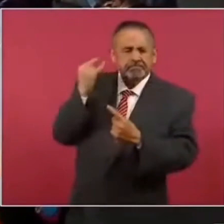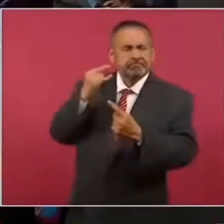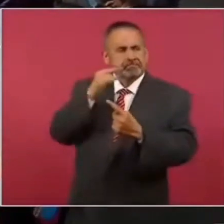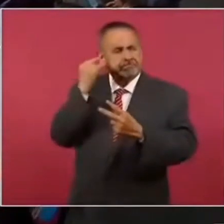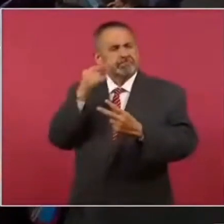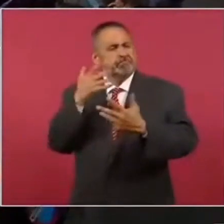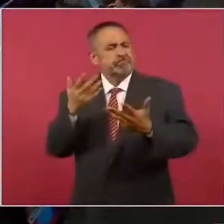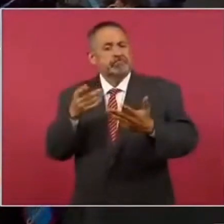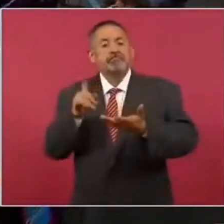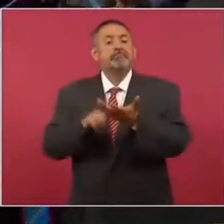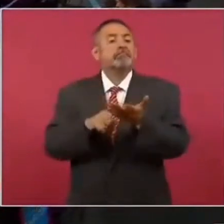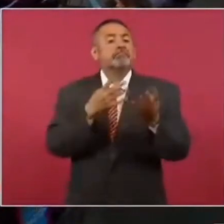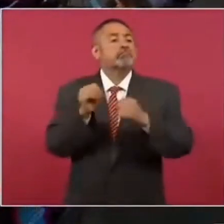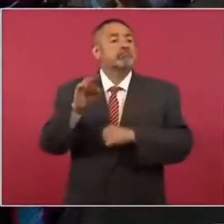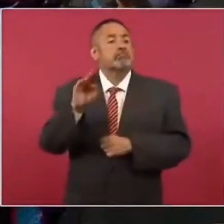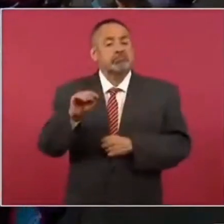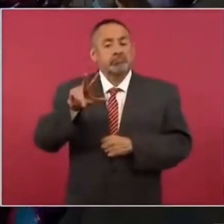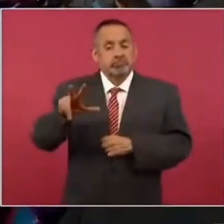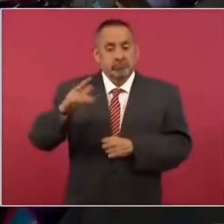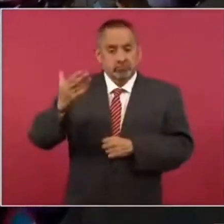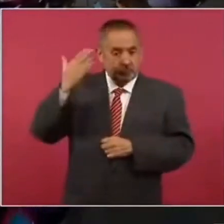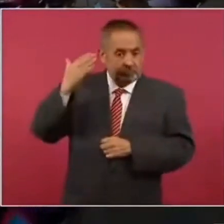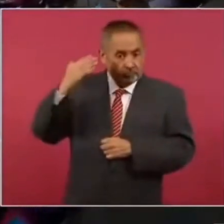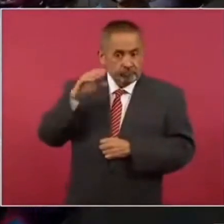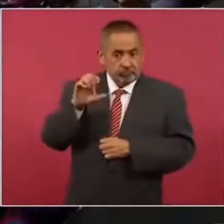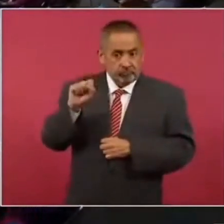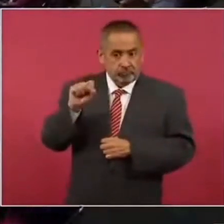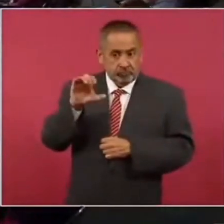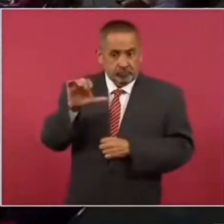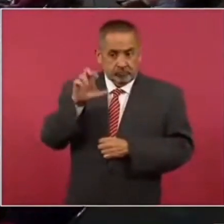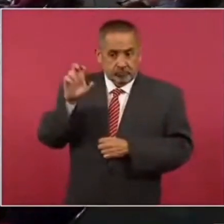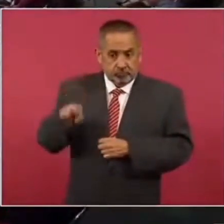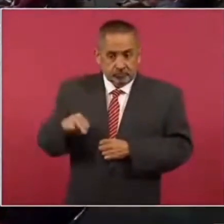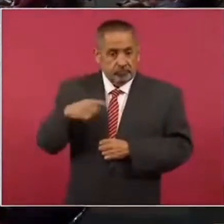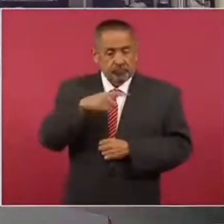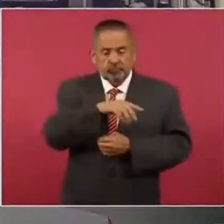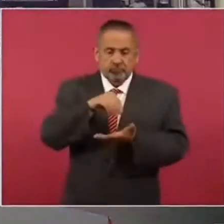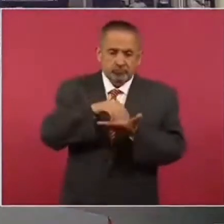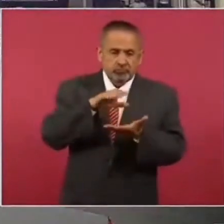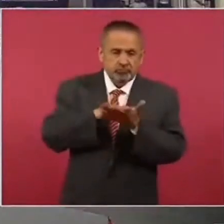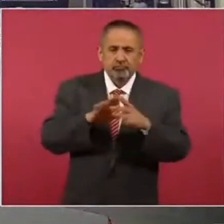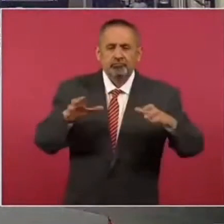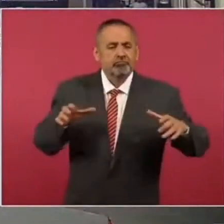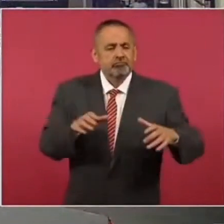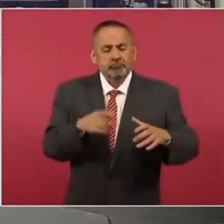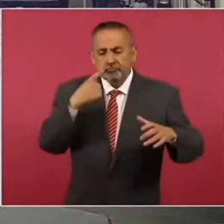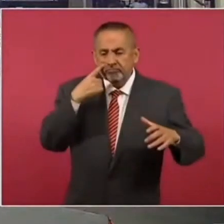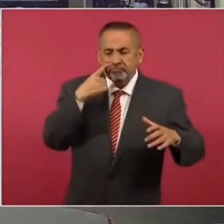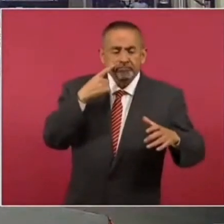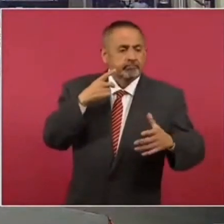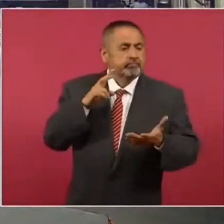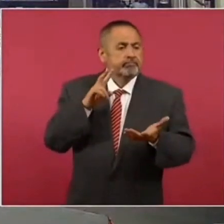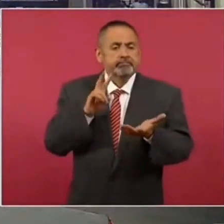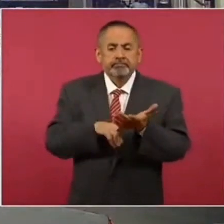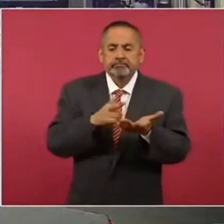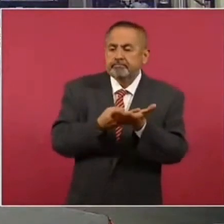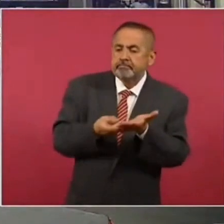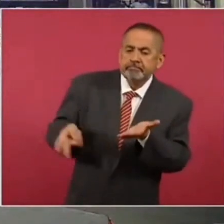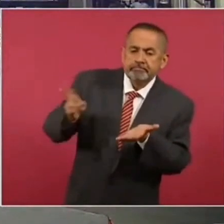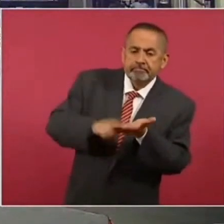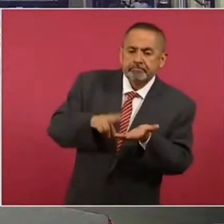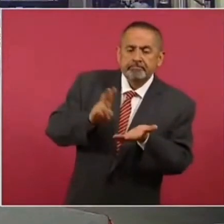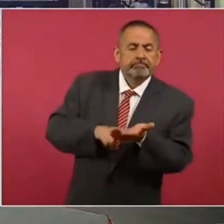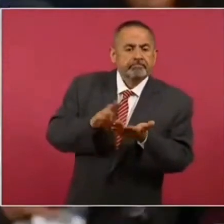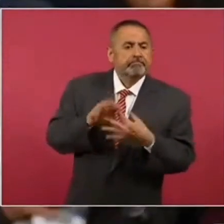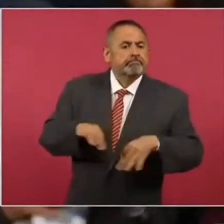ejemplo, en 1998 la Corte pues estableció esto del anatocismo, que es el interés sobre interés, y estábamos en